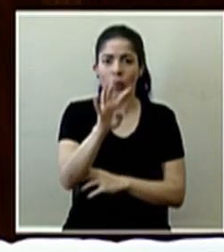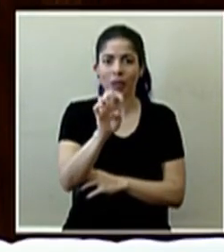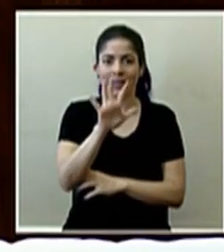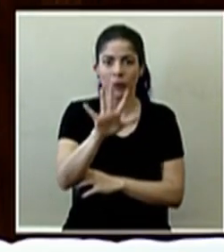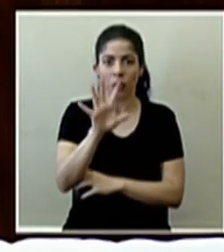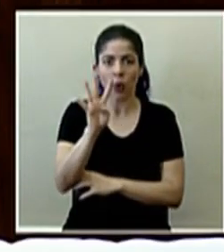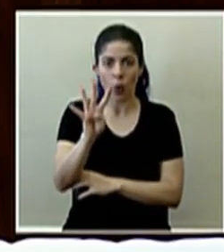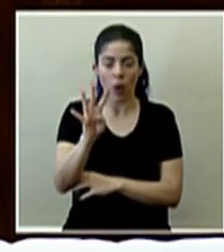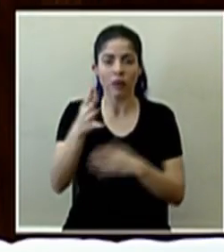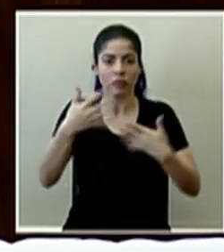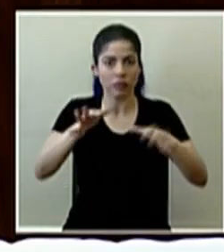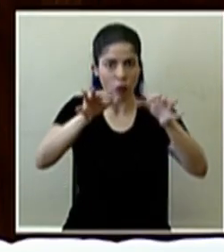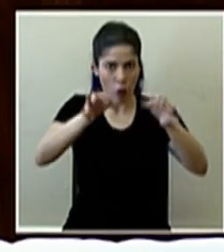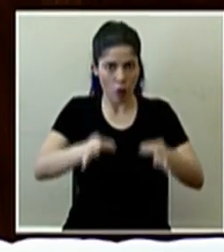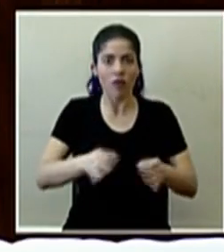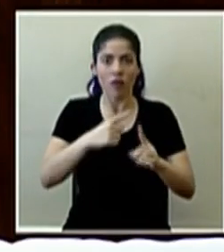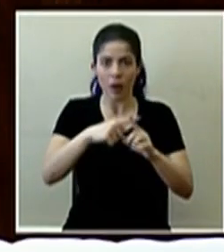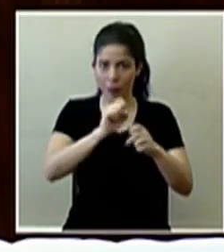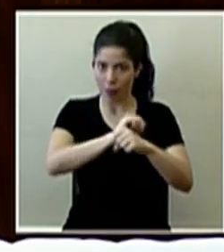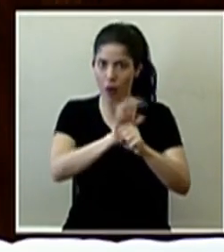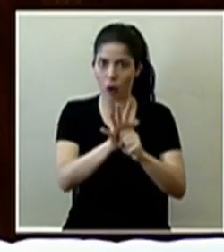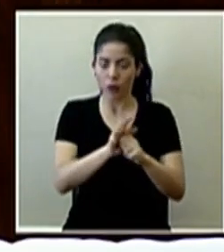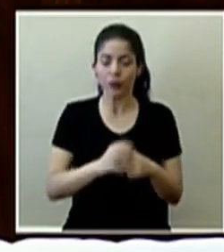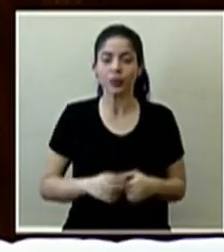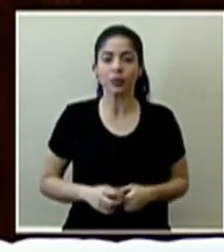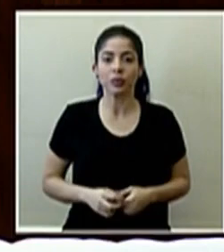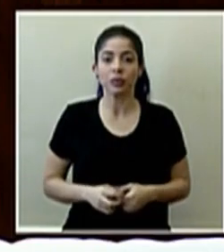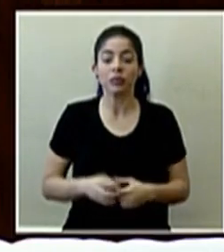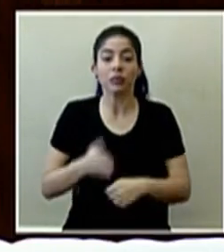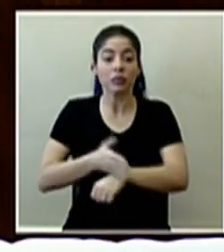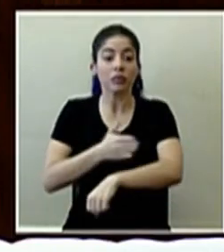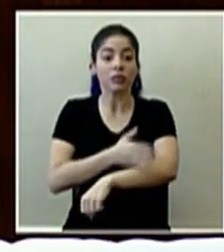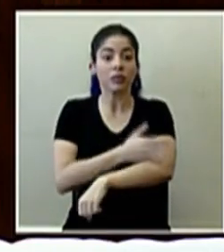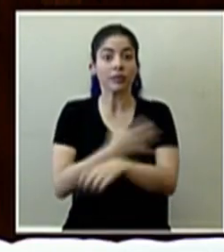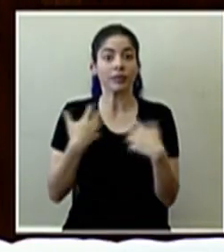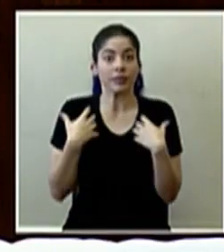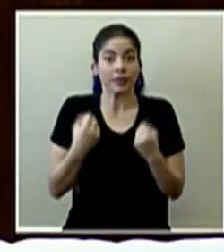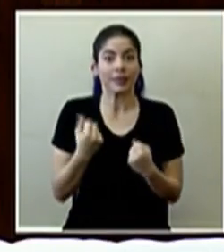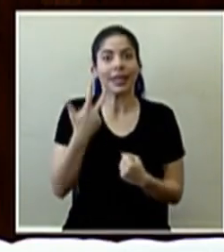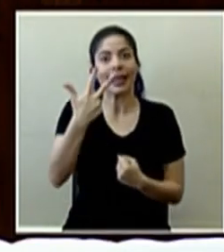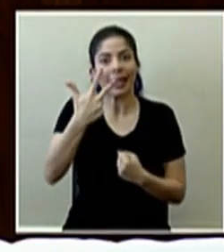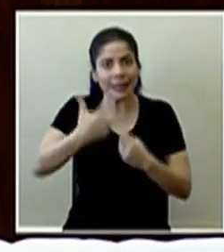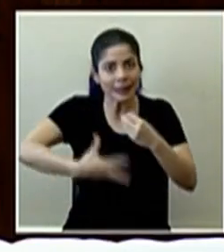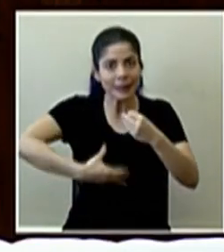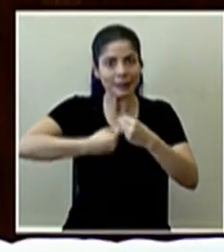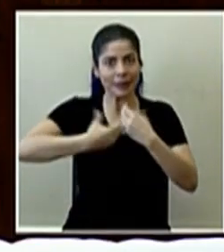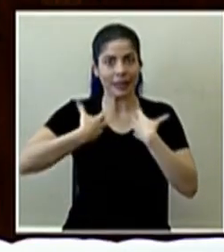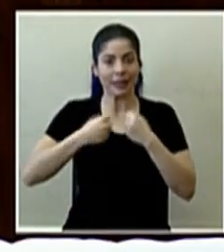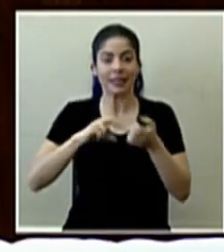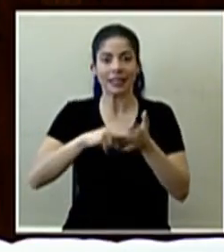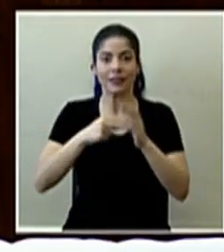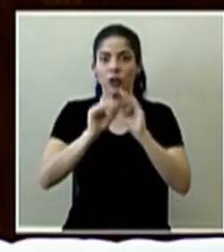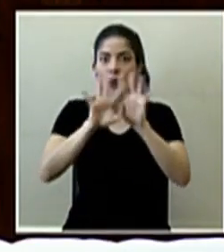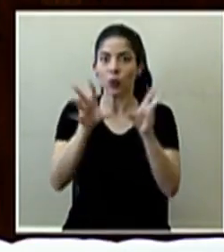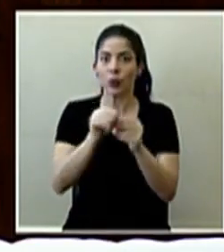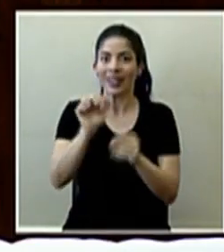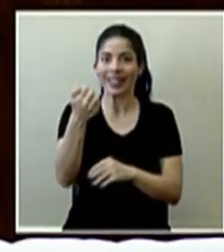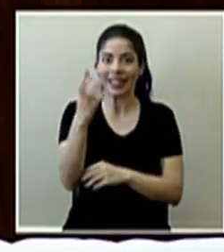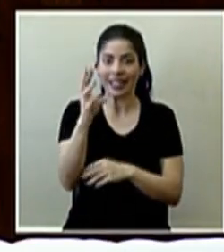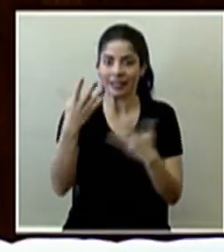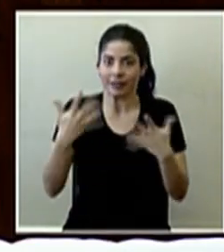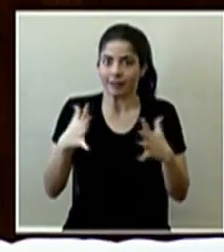454 casos confirmados en total, se recuperan 3 personas más, tenemos en este momento 16